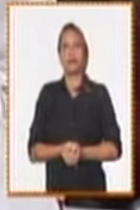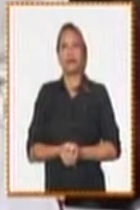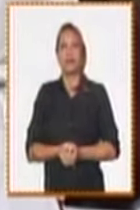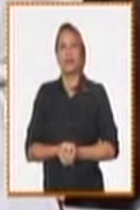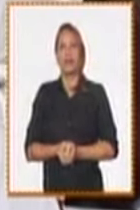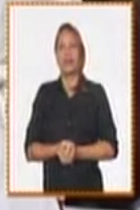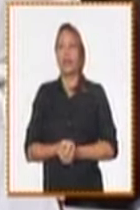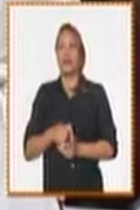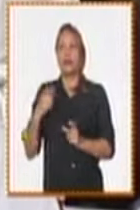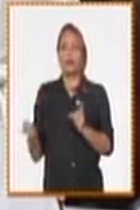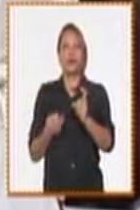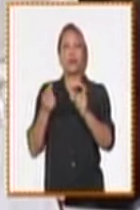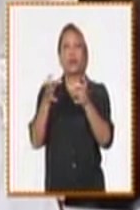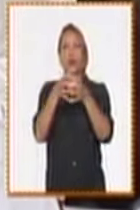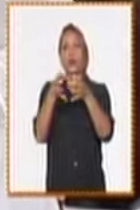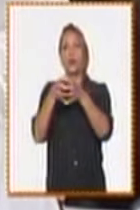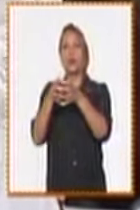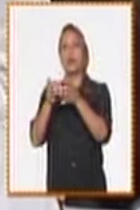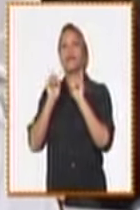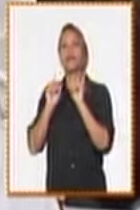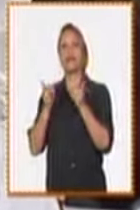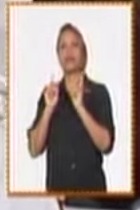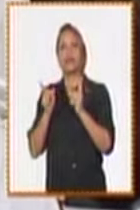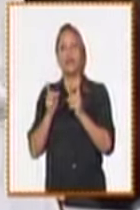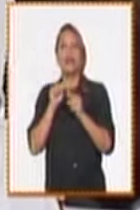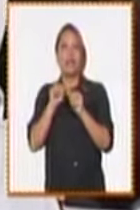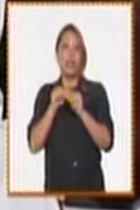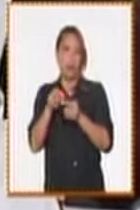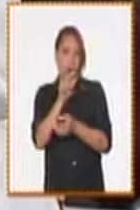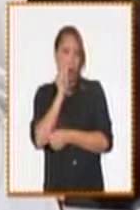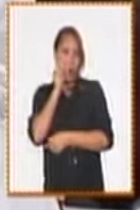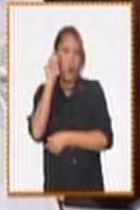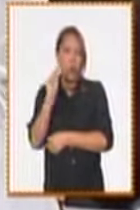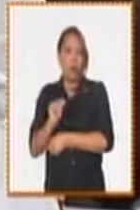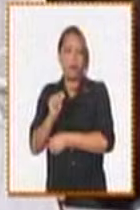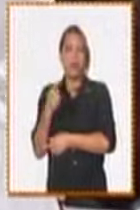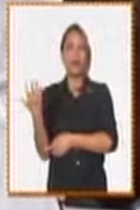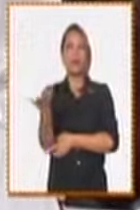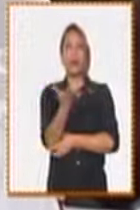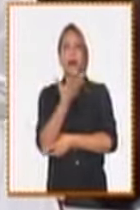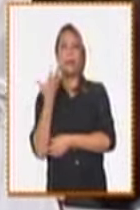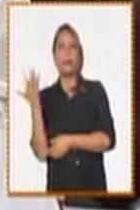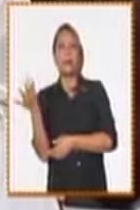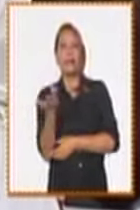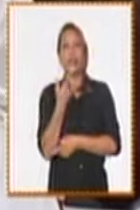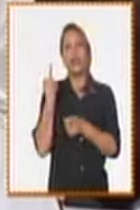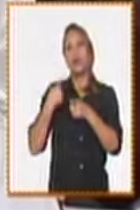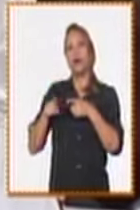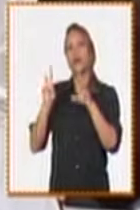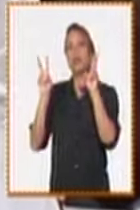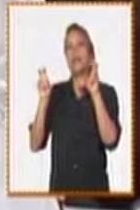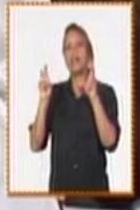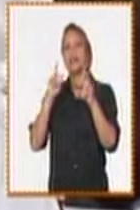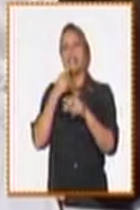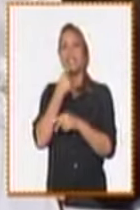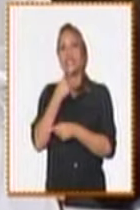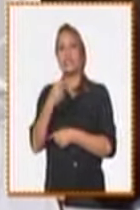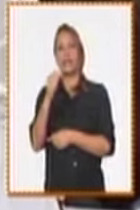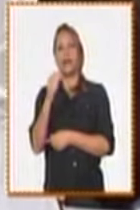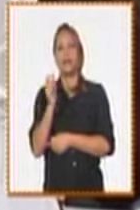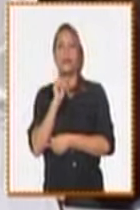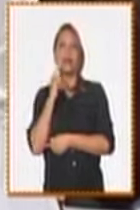combatiendo. Quiere decir que estos hombres viven en un ambiente. Y está la otra frase de Céspedes en ese poema que